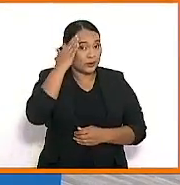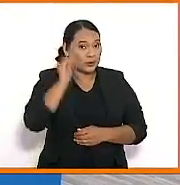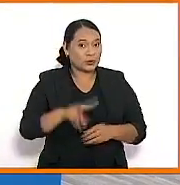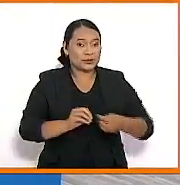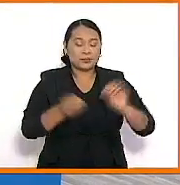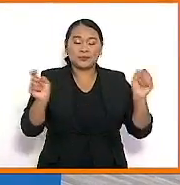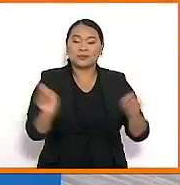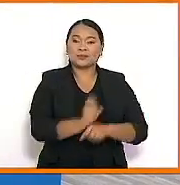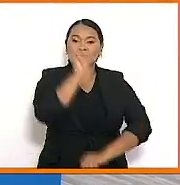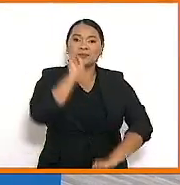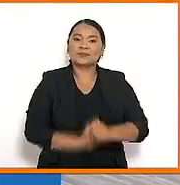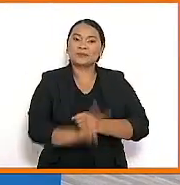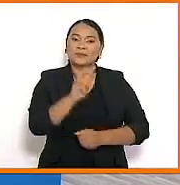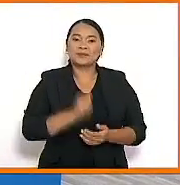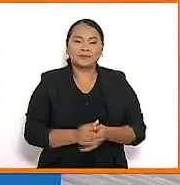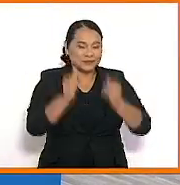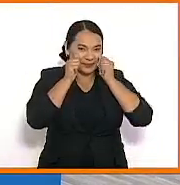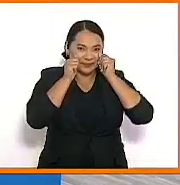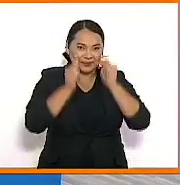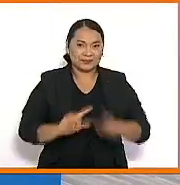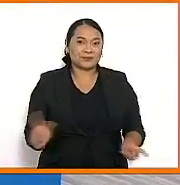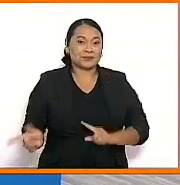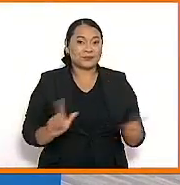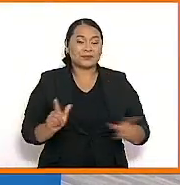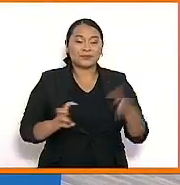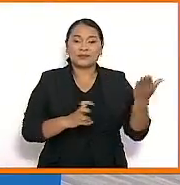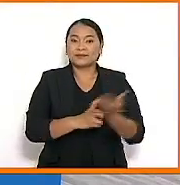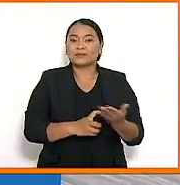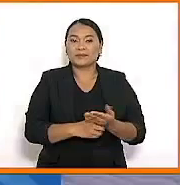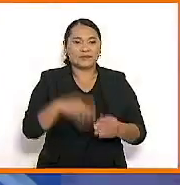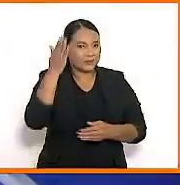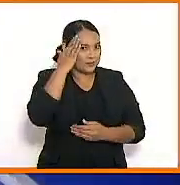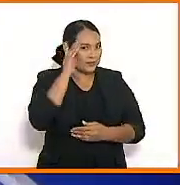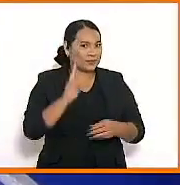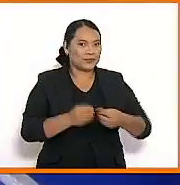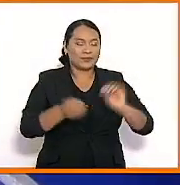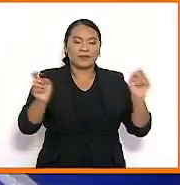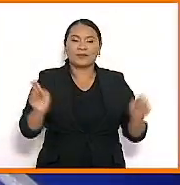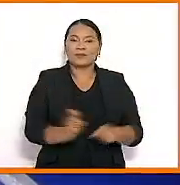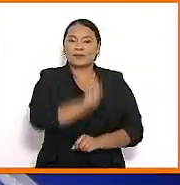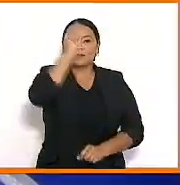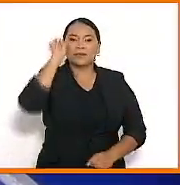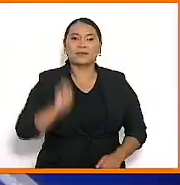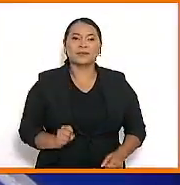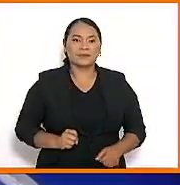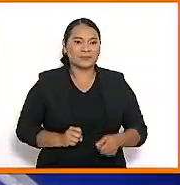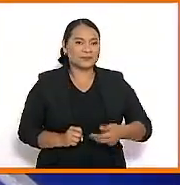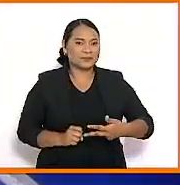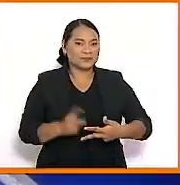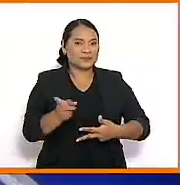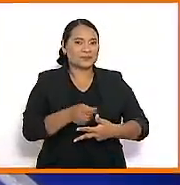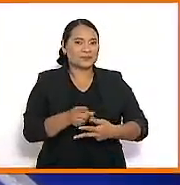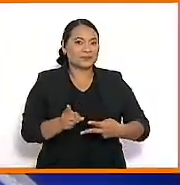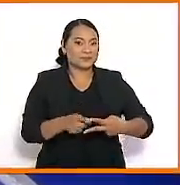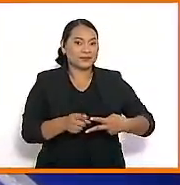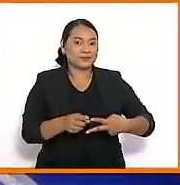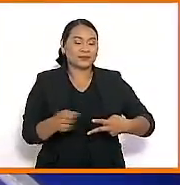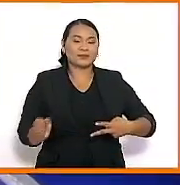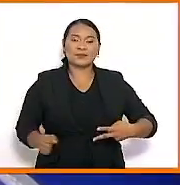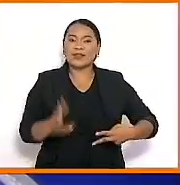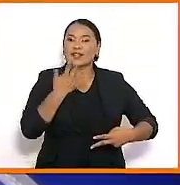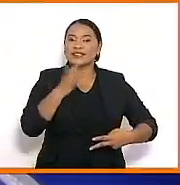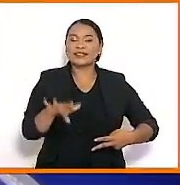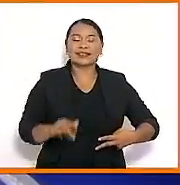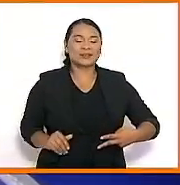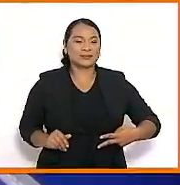premiados. Así que atentos y espero que tengas tu boleto naranja en mano porque se viene el primer número ganador y su primer dígito. Afortunado es.